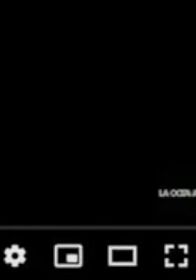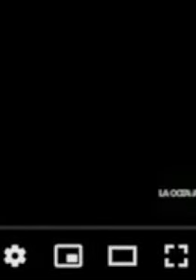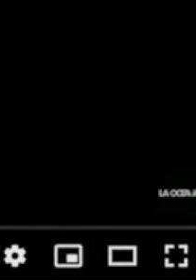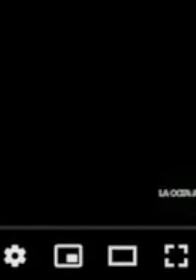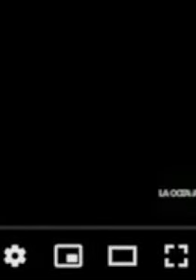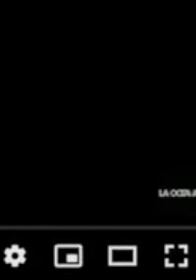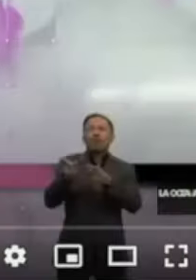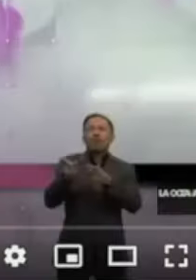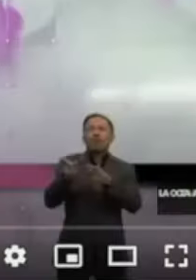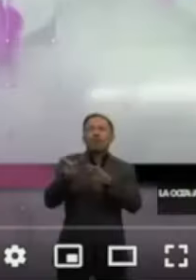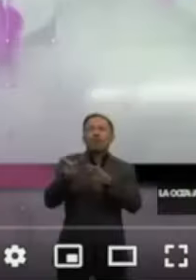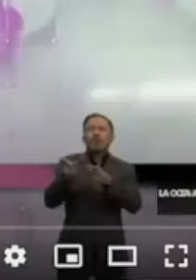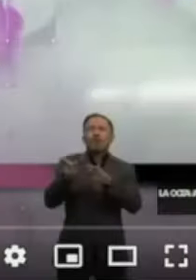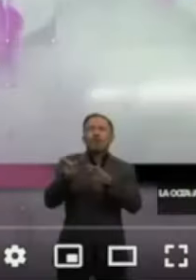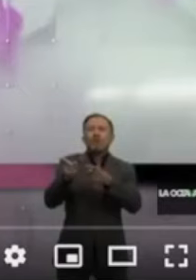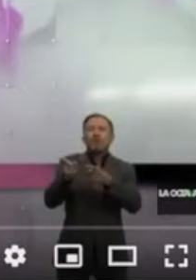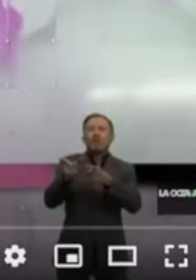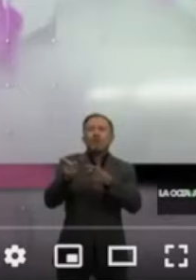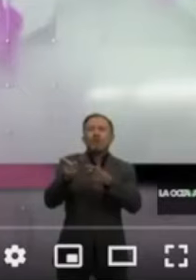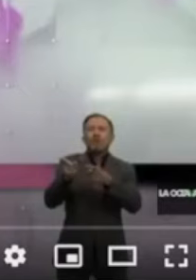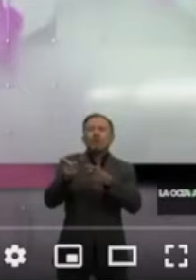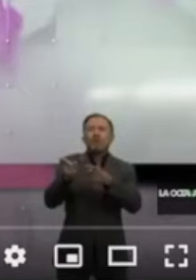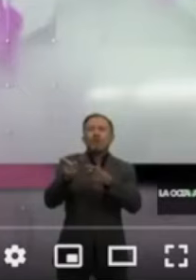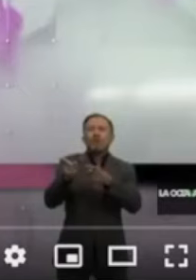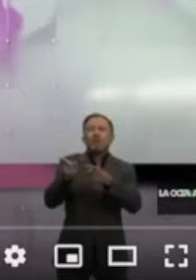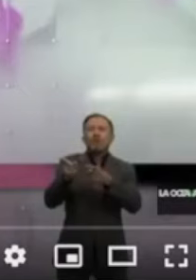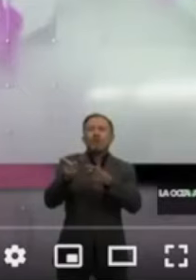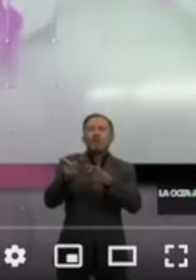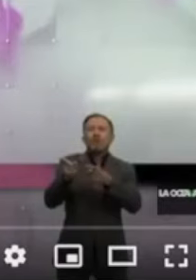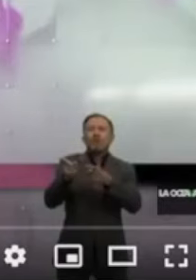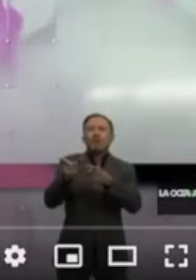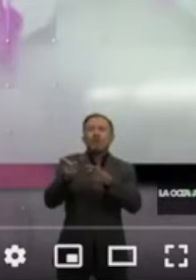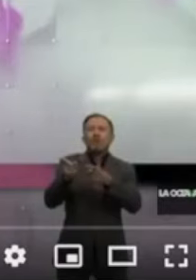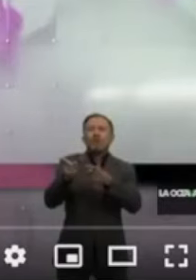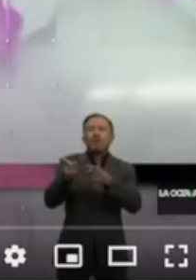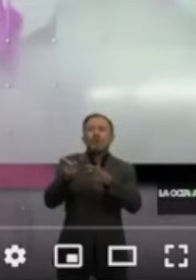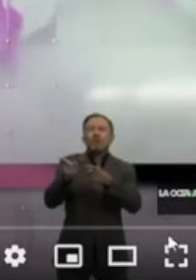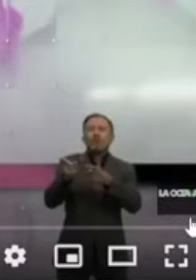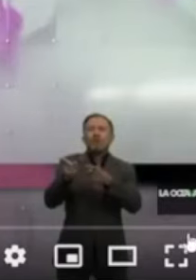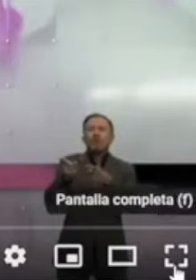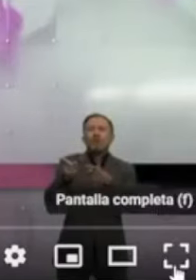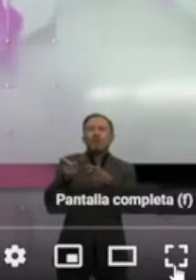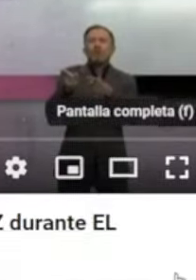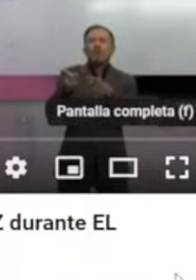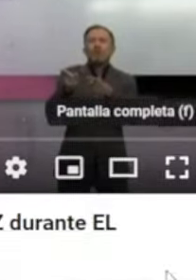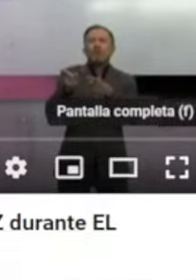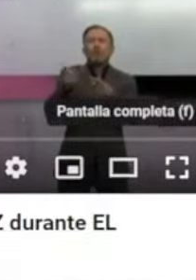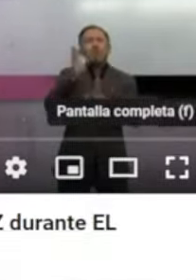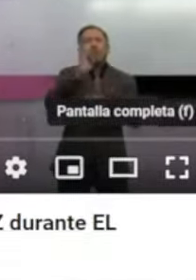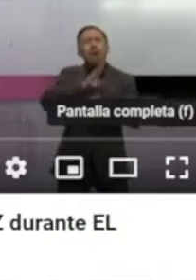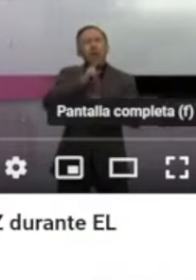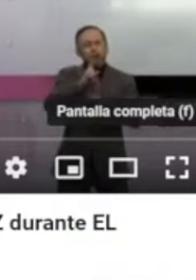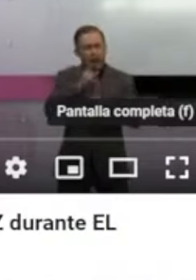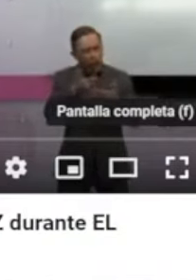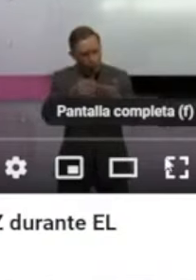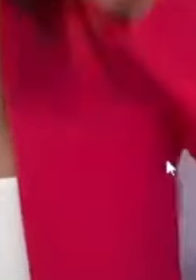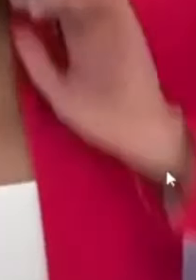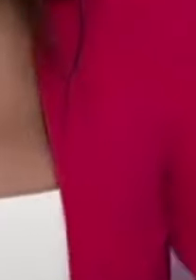otro, y así son, te interrumpen y te interrumpen y no te dejan terminar. Vamos, el tema de